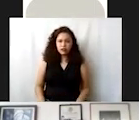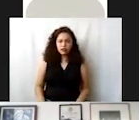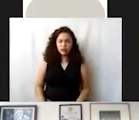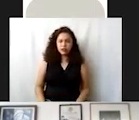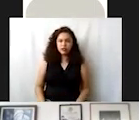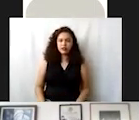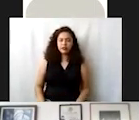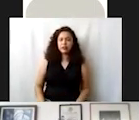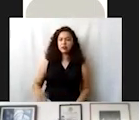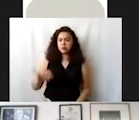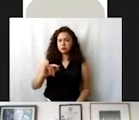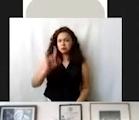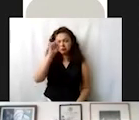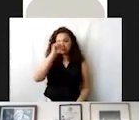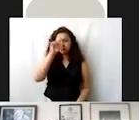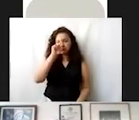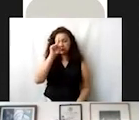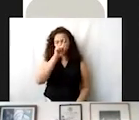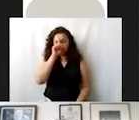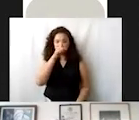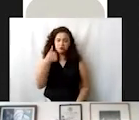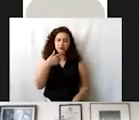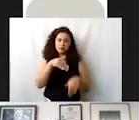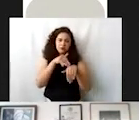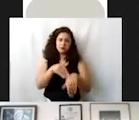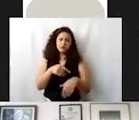estas recomendaciones que les hago, ¿no?